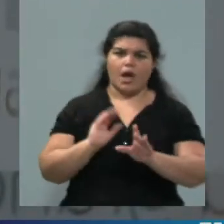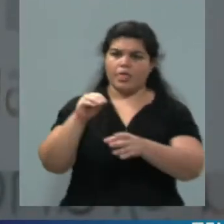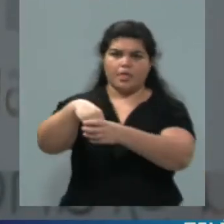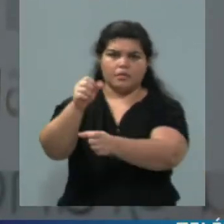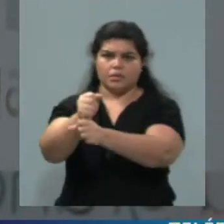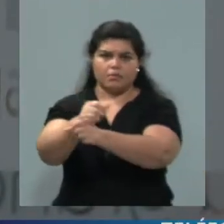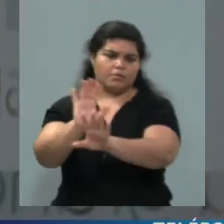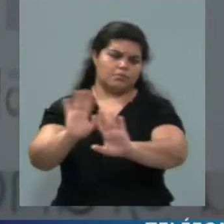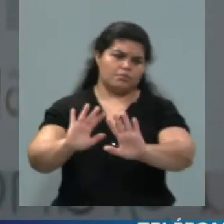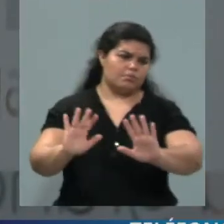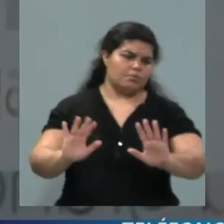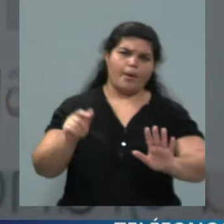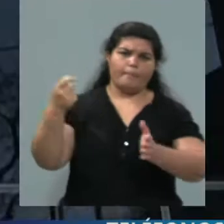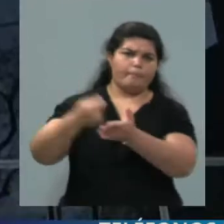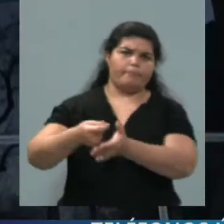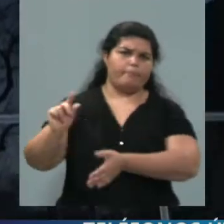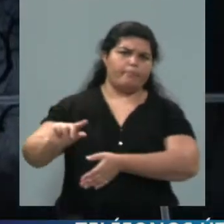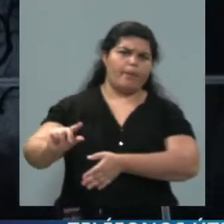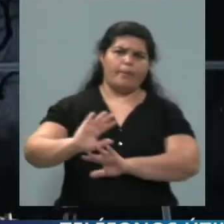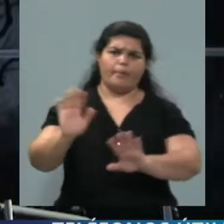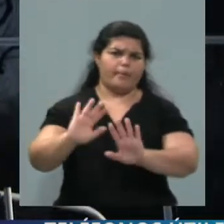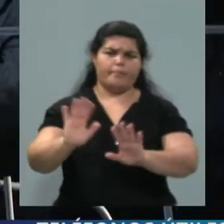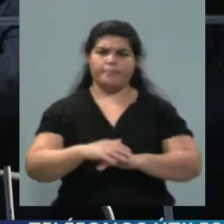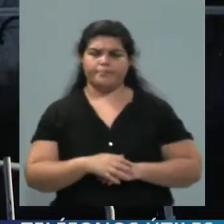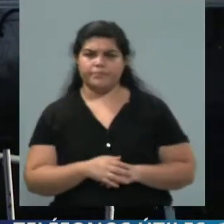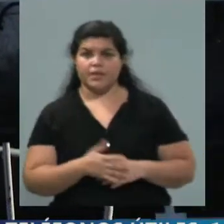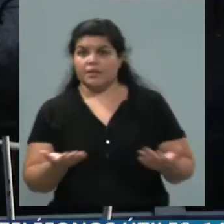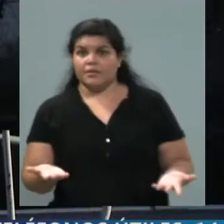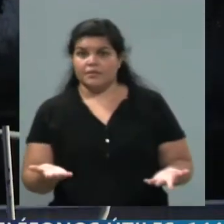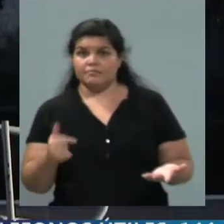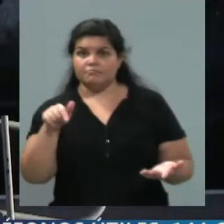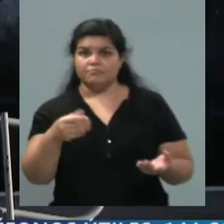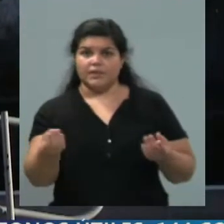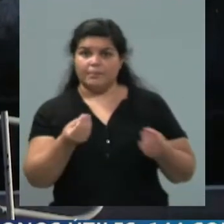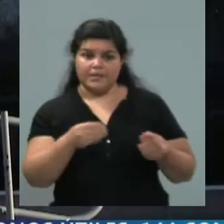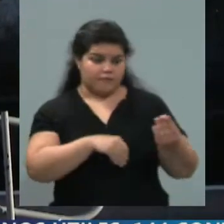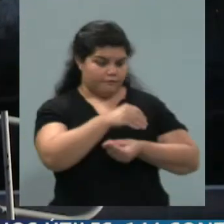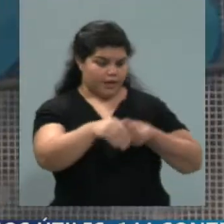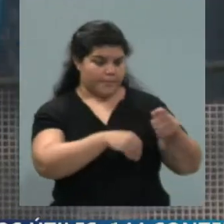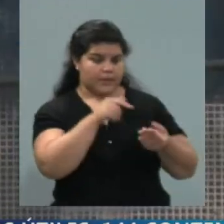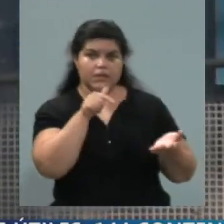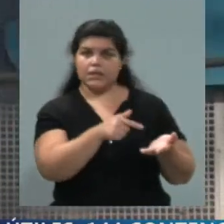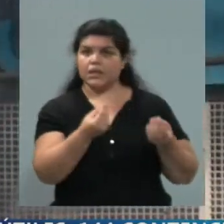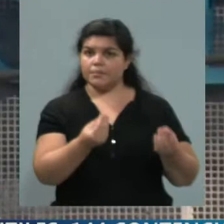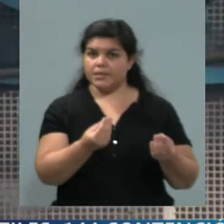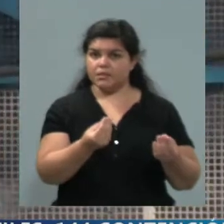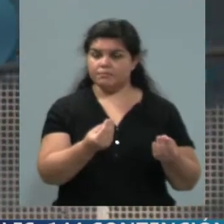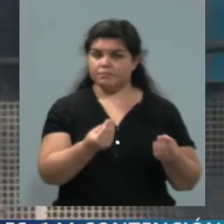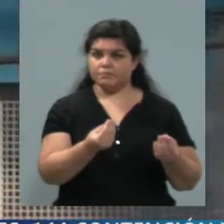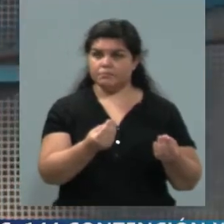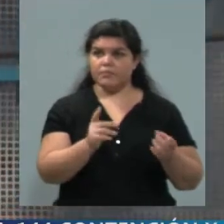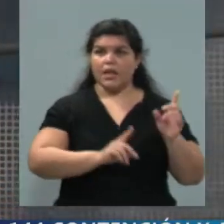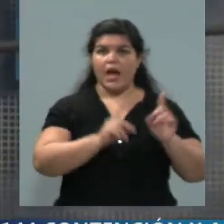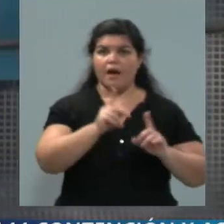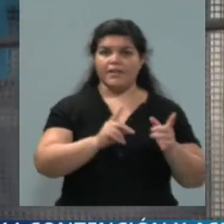vez que no hay convenios con otras instituciones, entonces, ¿qué pasa con las familias? O se quedan sin prestador, se quedan sin